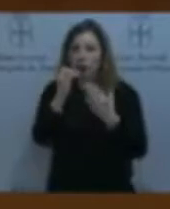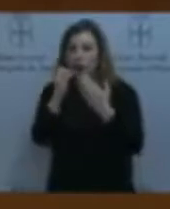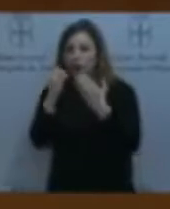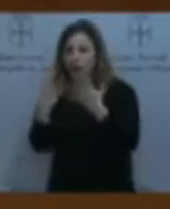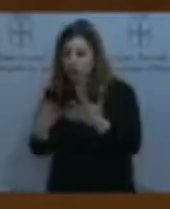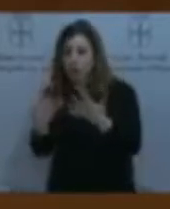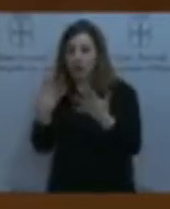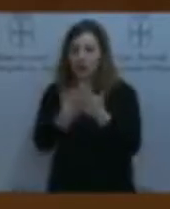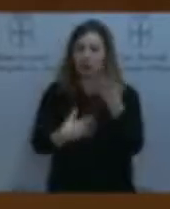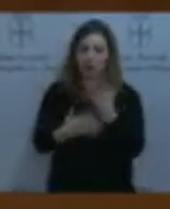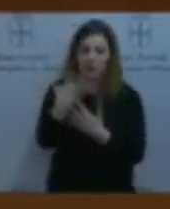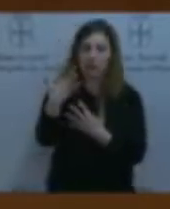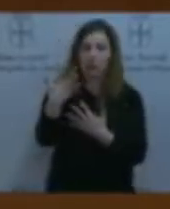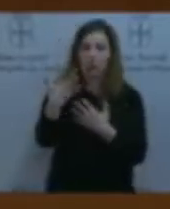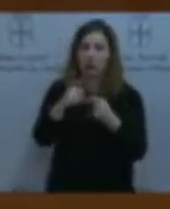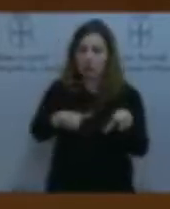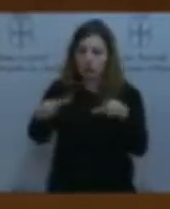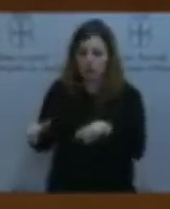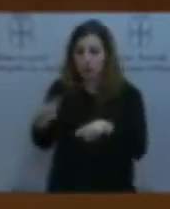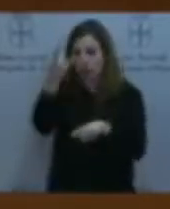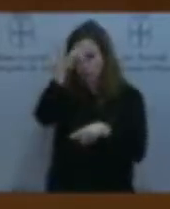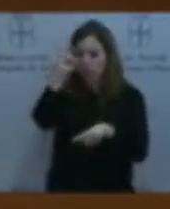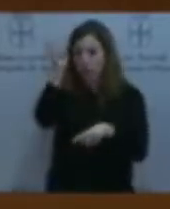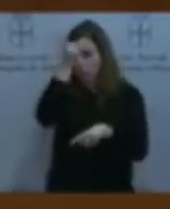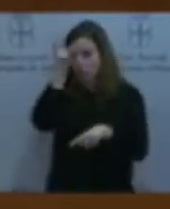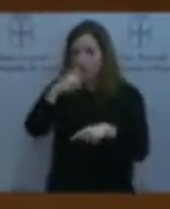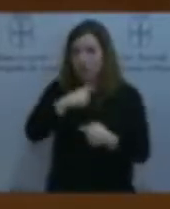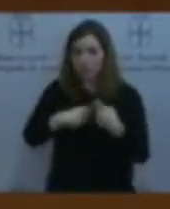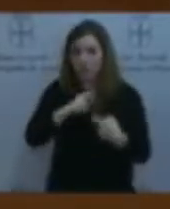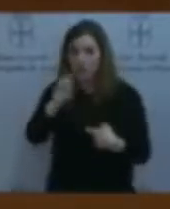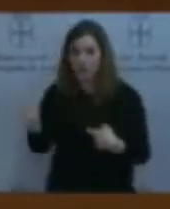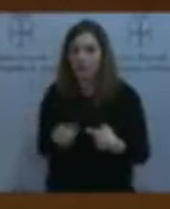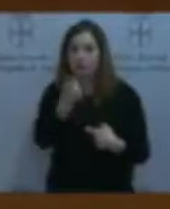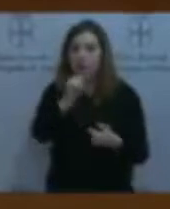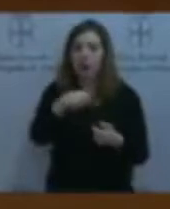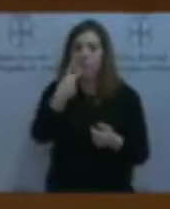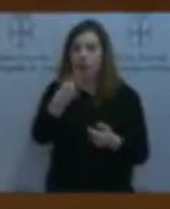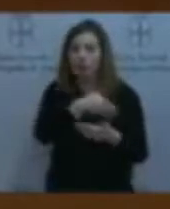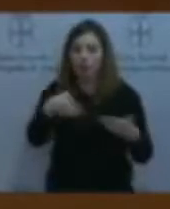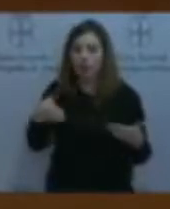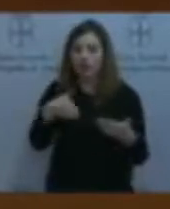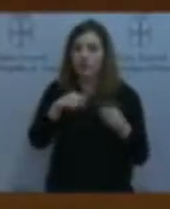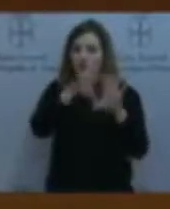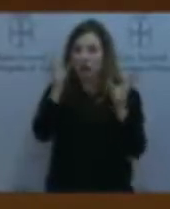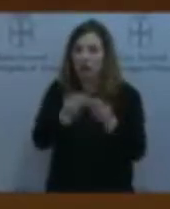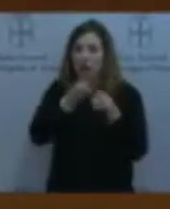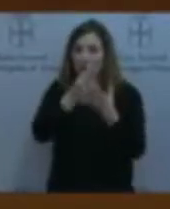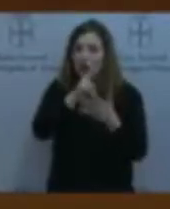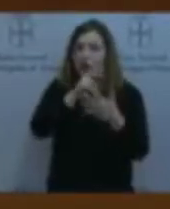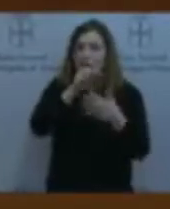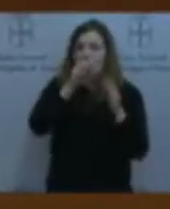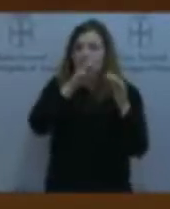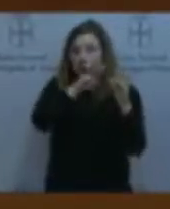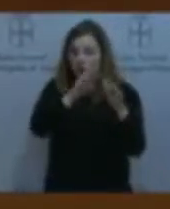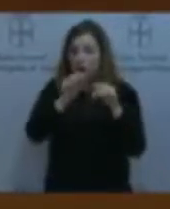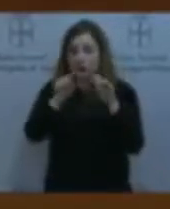caprino cobraron 1,2 millones y el importe medio en este caso es de 2.818 euros por beneficiario. Los